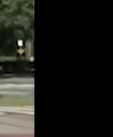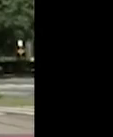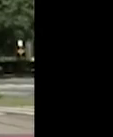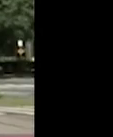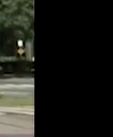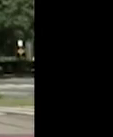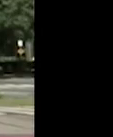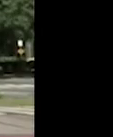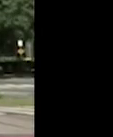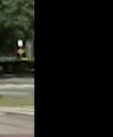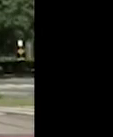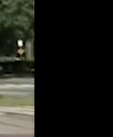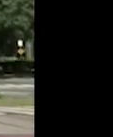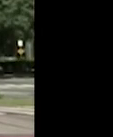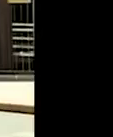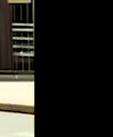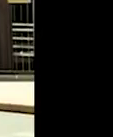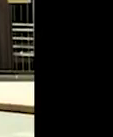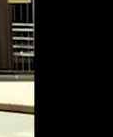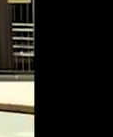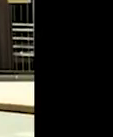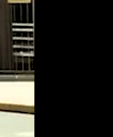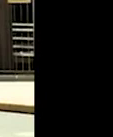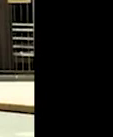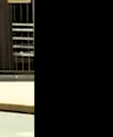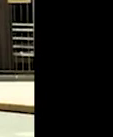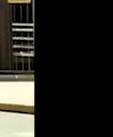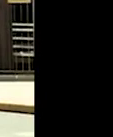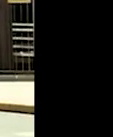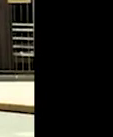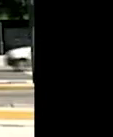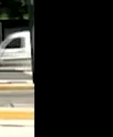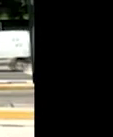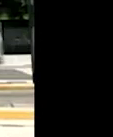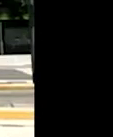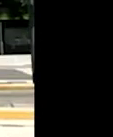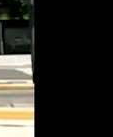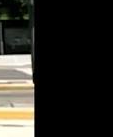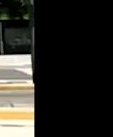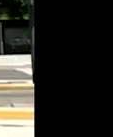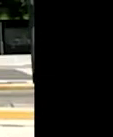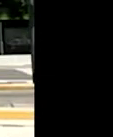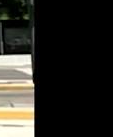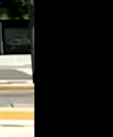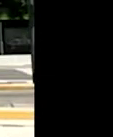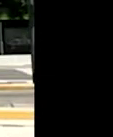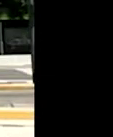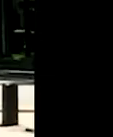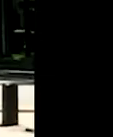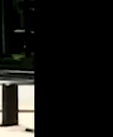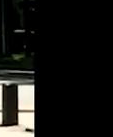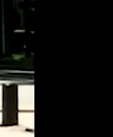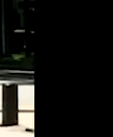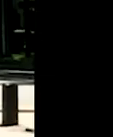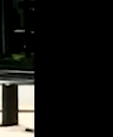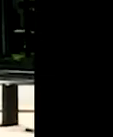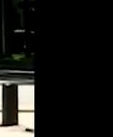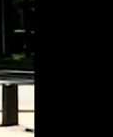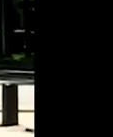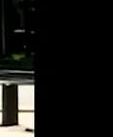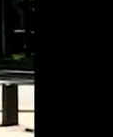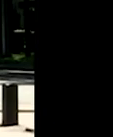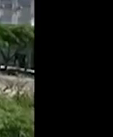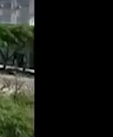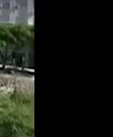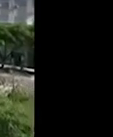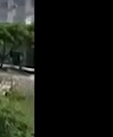Obelisco, la Avenida 9 de Julio, La Boca, Puerto Madero, en todos lados, el vacío reemplazó a la congestión. Son